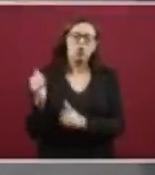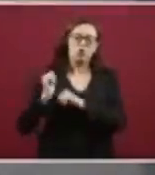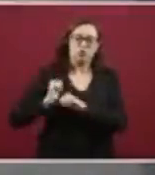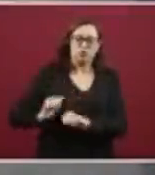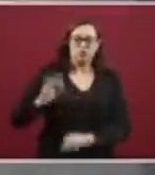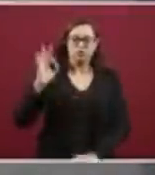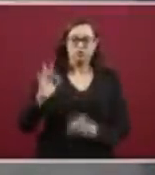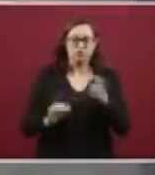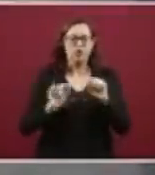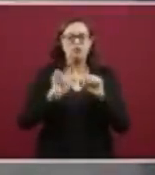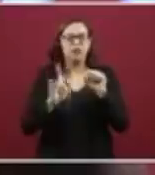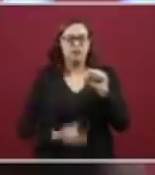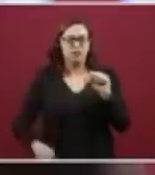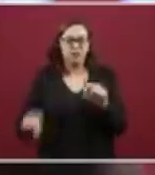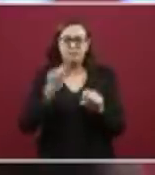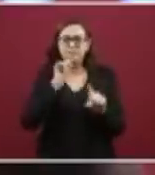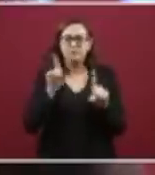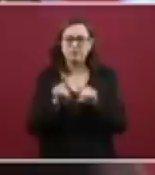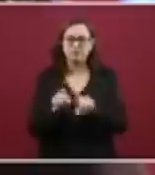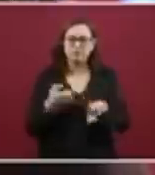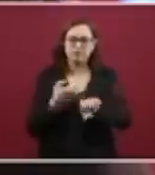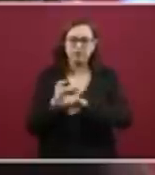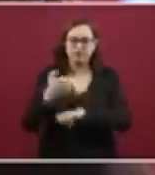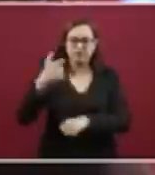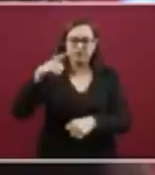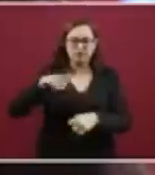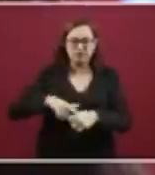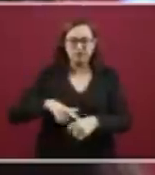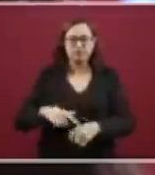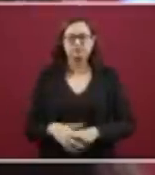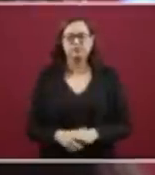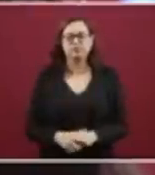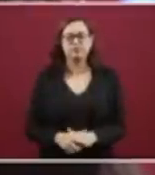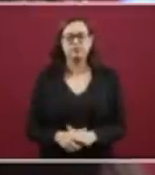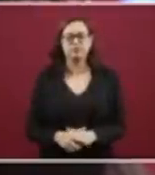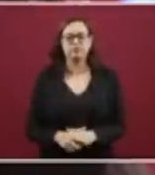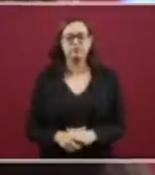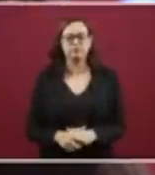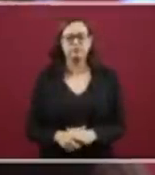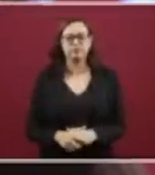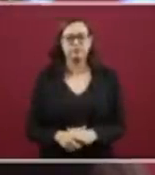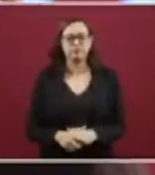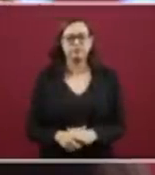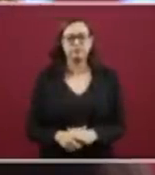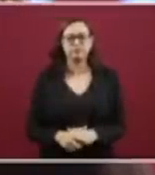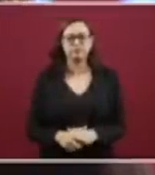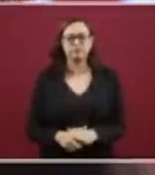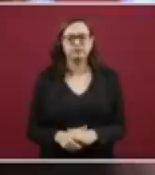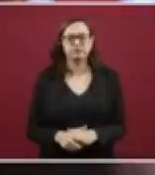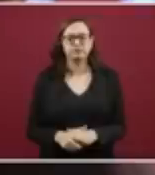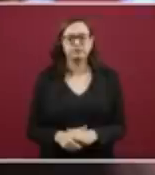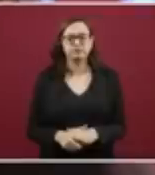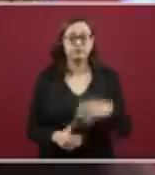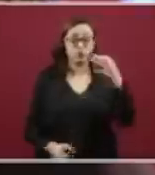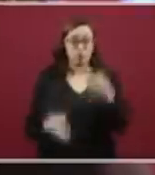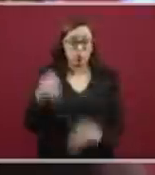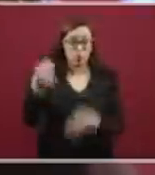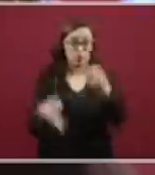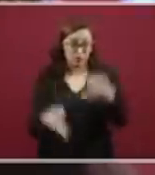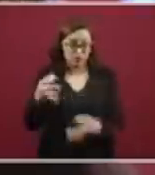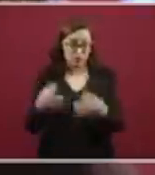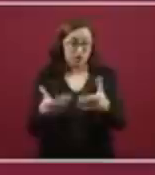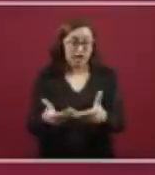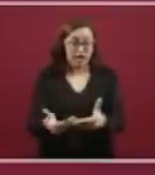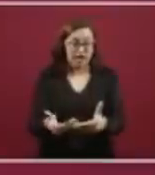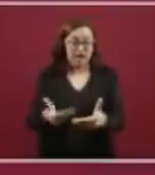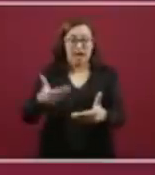nivel federal como a nivel local. Se establece que previo a juicio se va a pasar